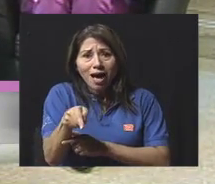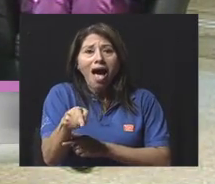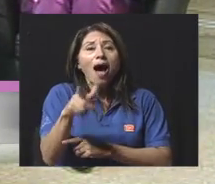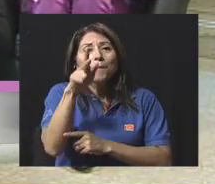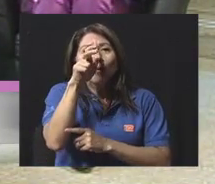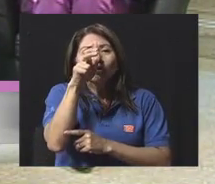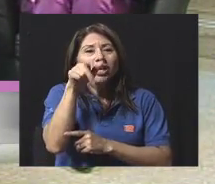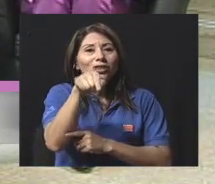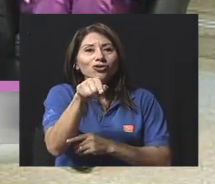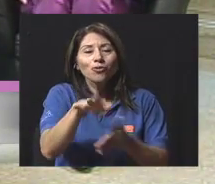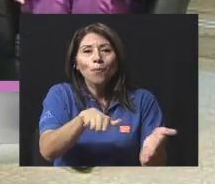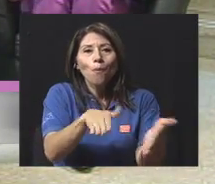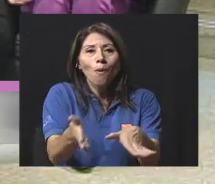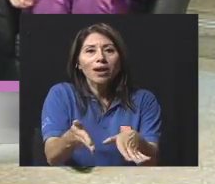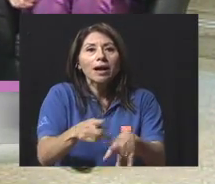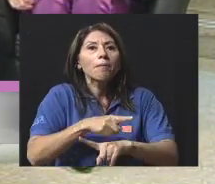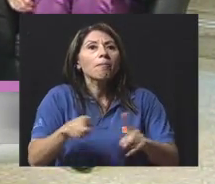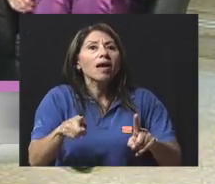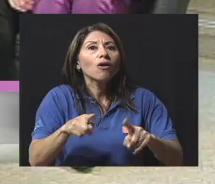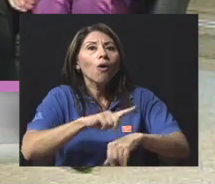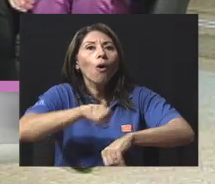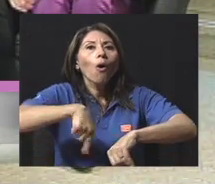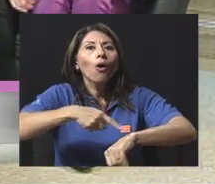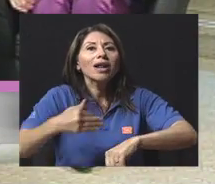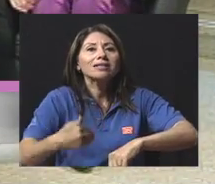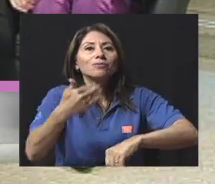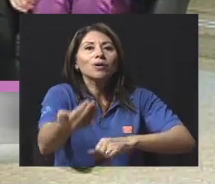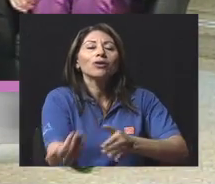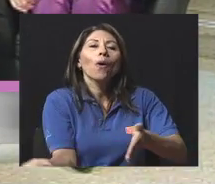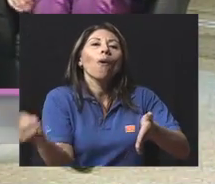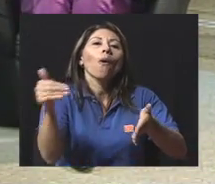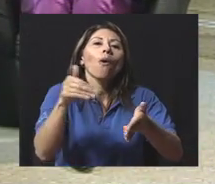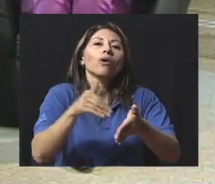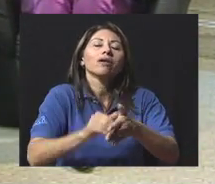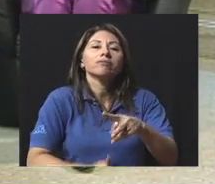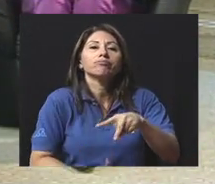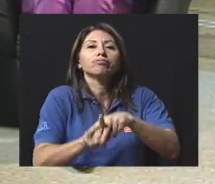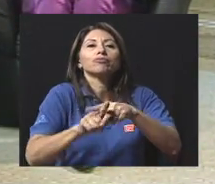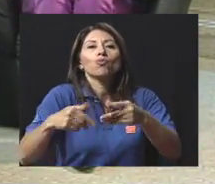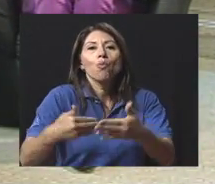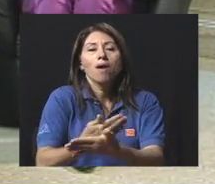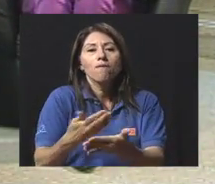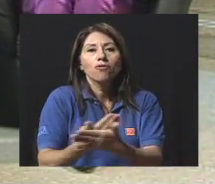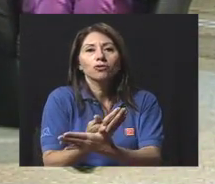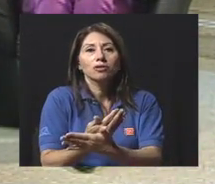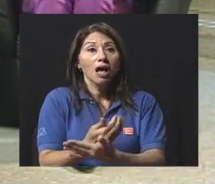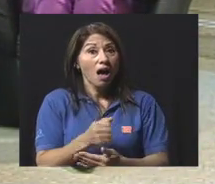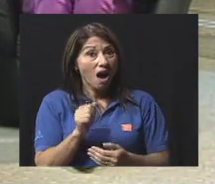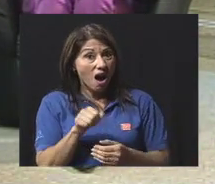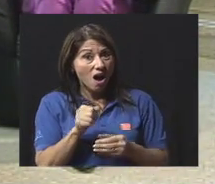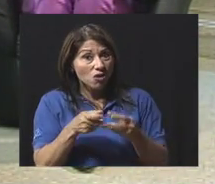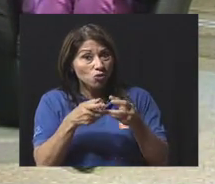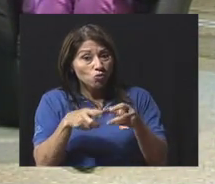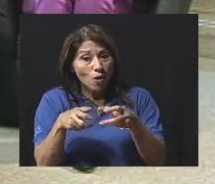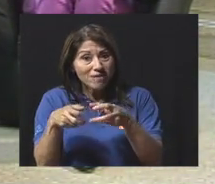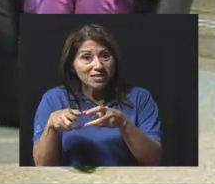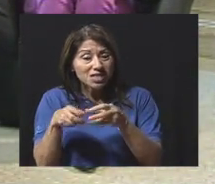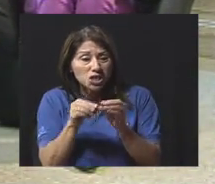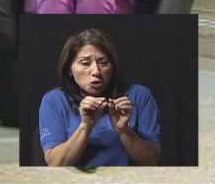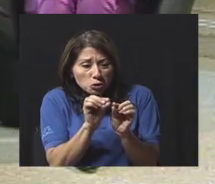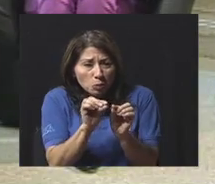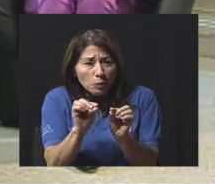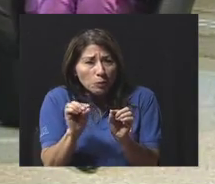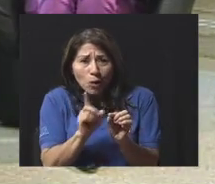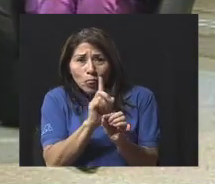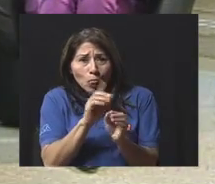pero unas horas después las poblaciones van a restituirse claro lo bebecos este son resistentes exactamente la fumigación no tiene